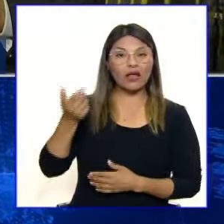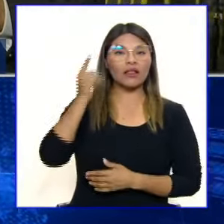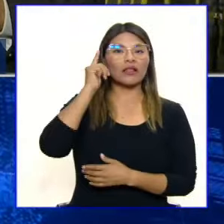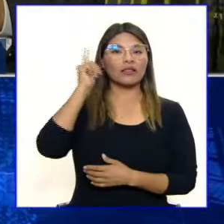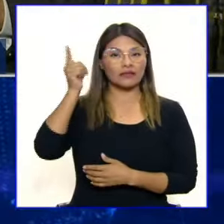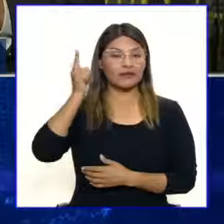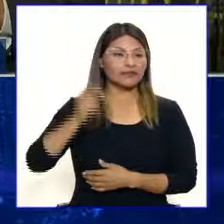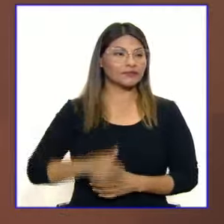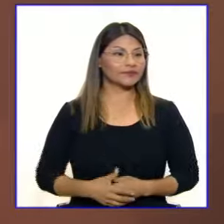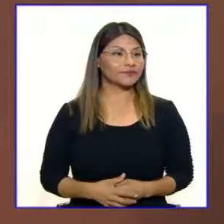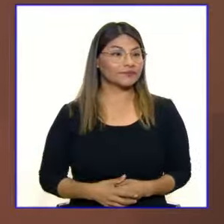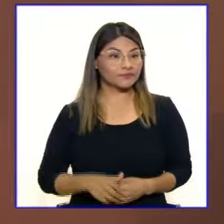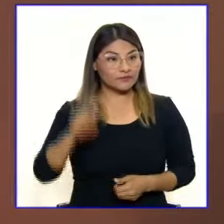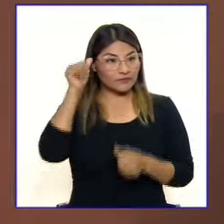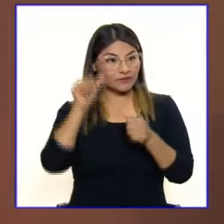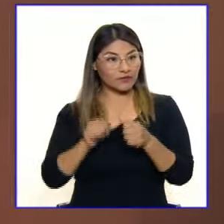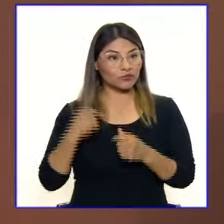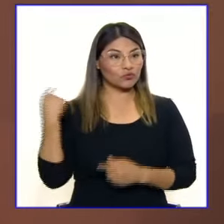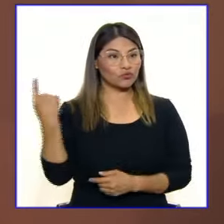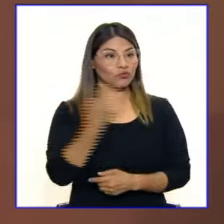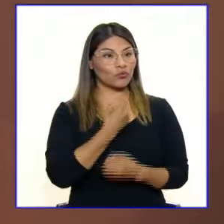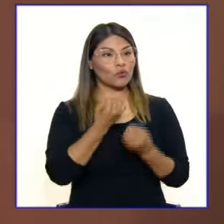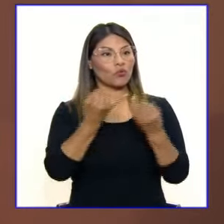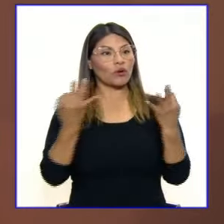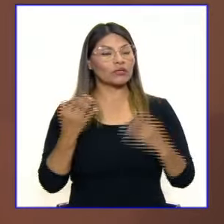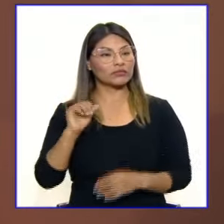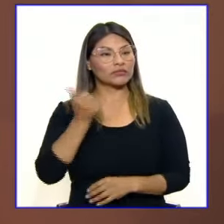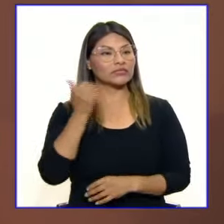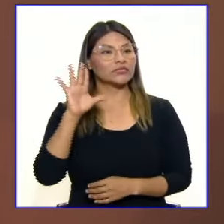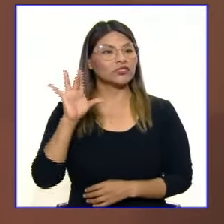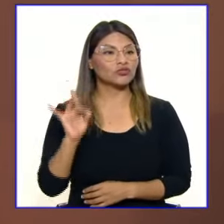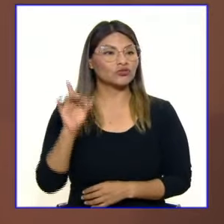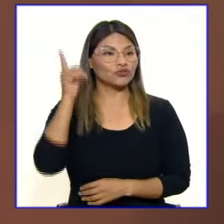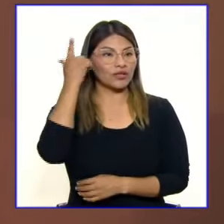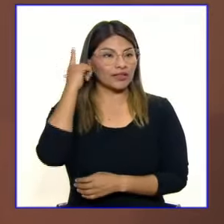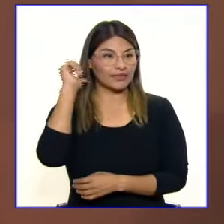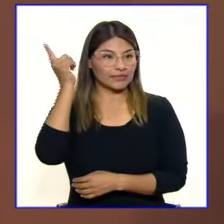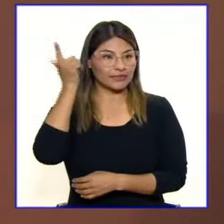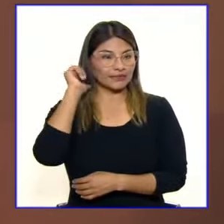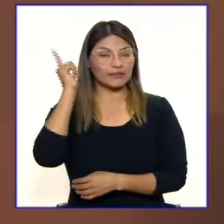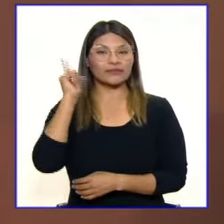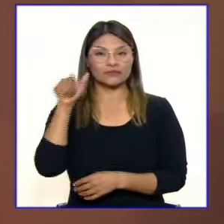líderes. Recordemos que son en total 18 líderes de las economías de la